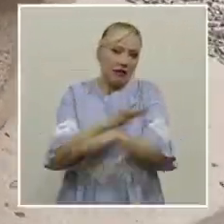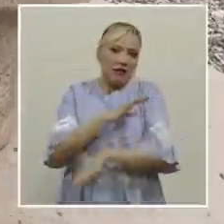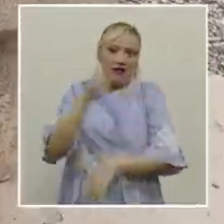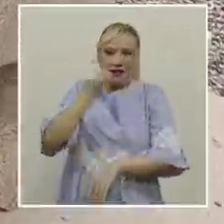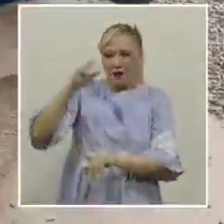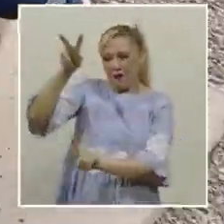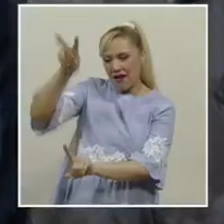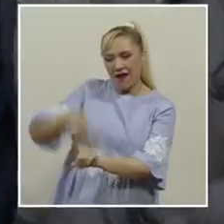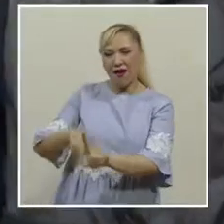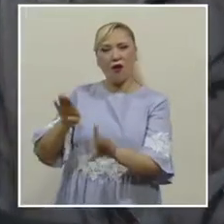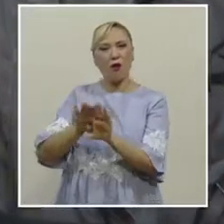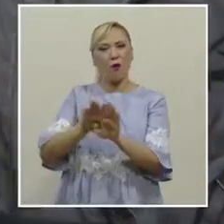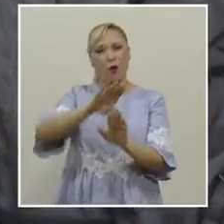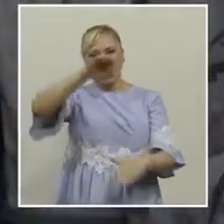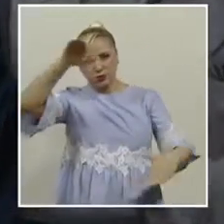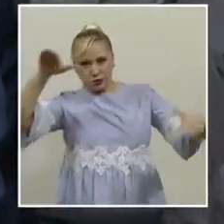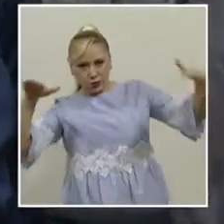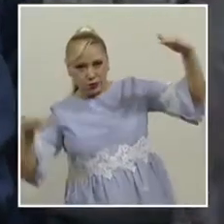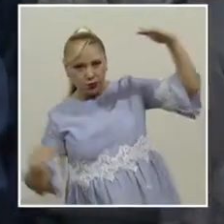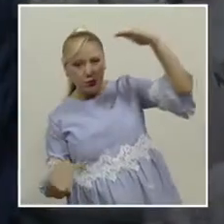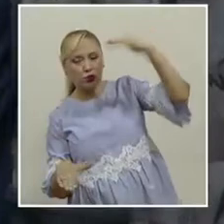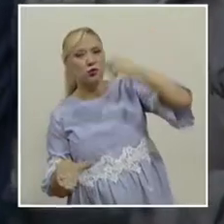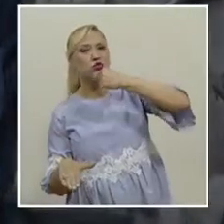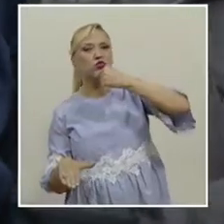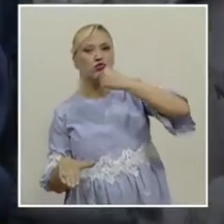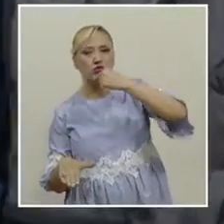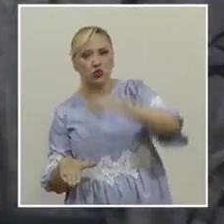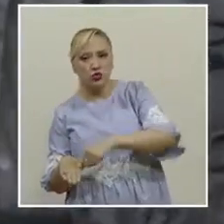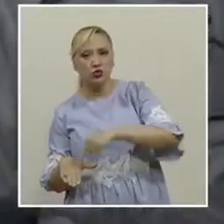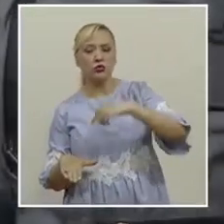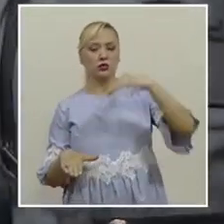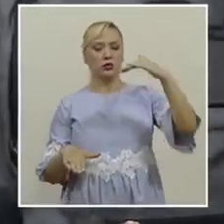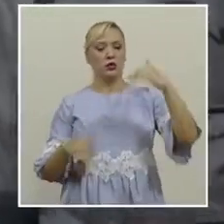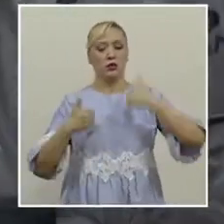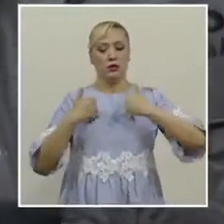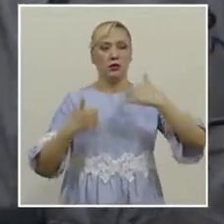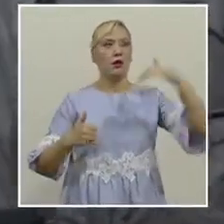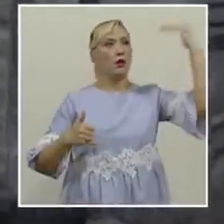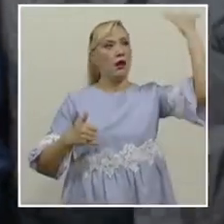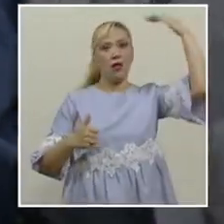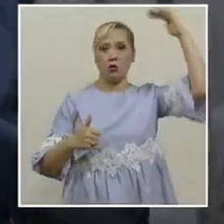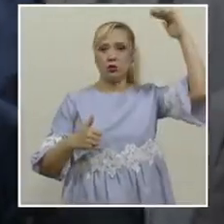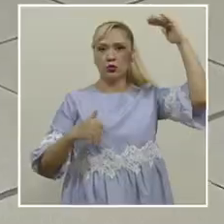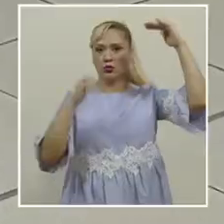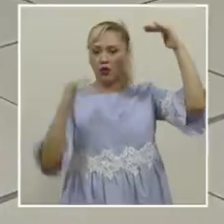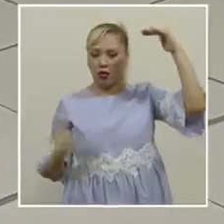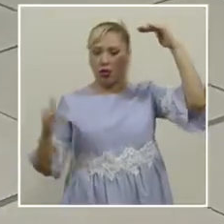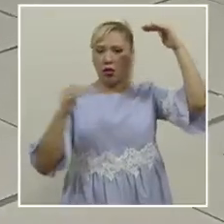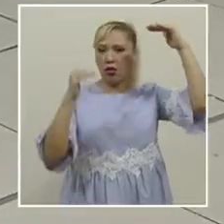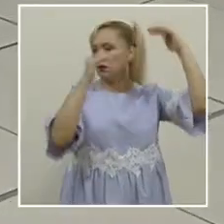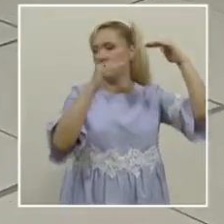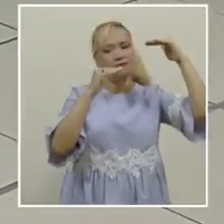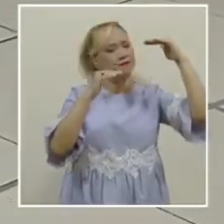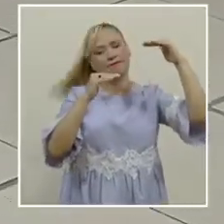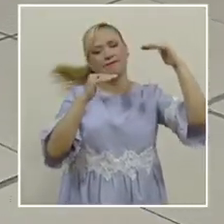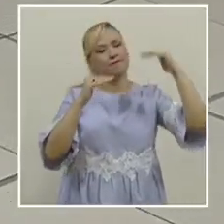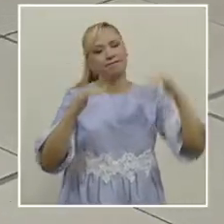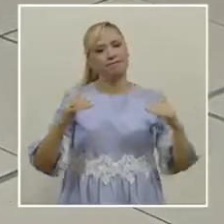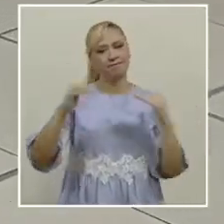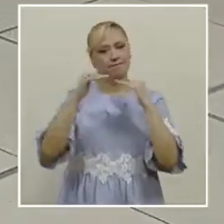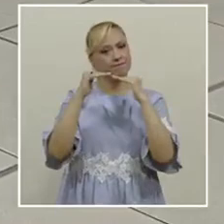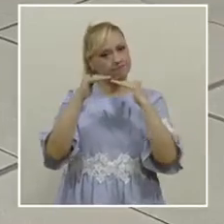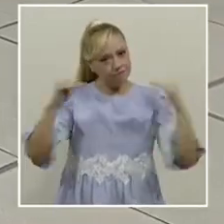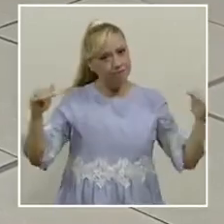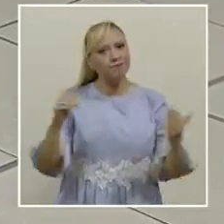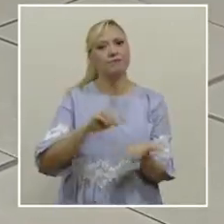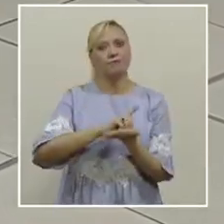de las relaciones que se establecen entre infancia, adolescencia y adultez, lo que implica respetar el interés superior y el derecho a la